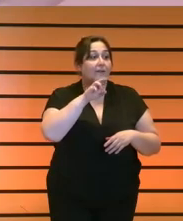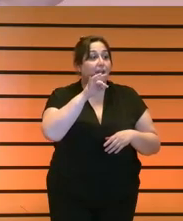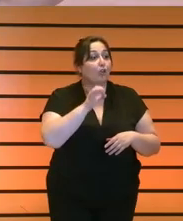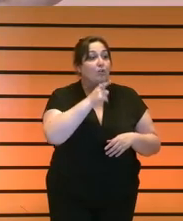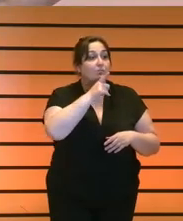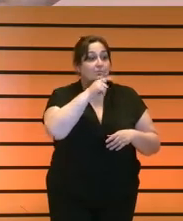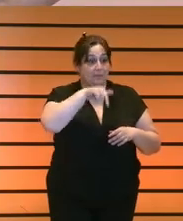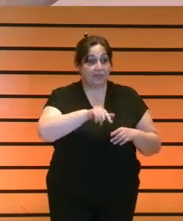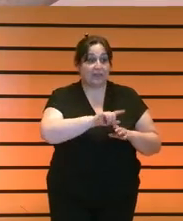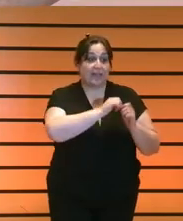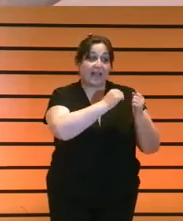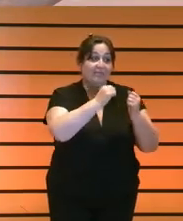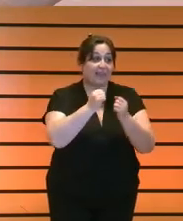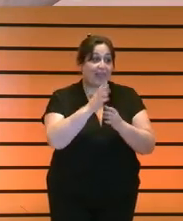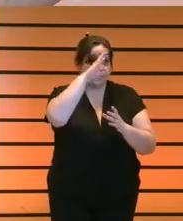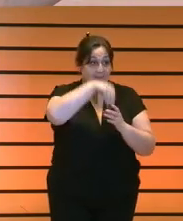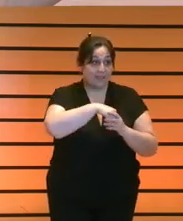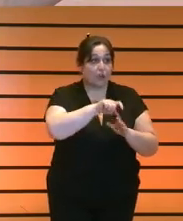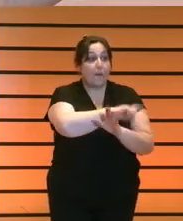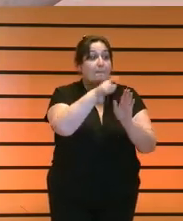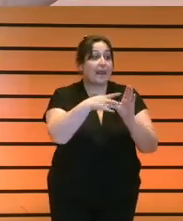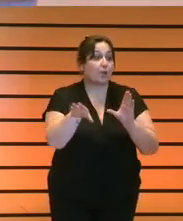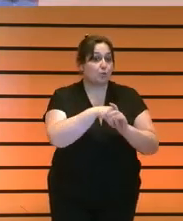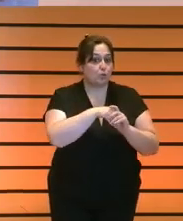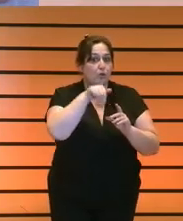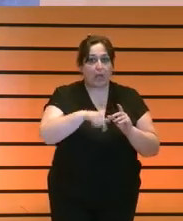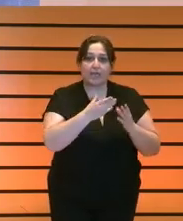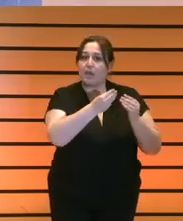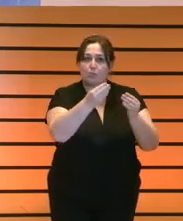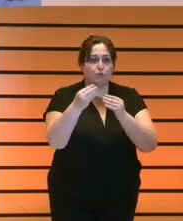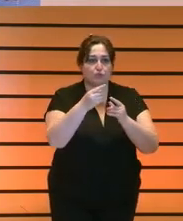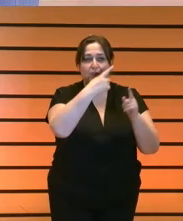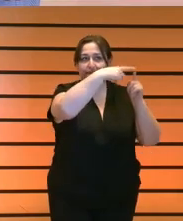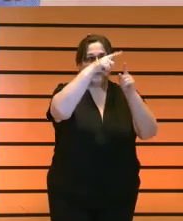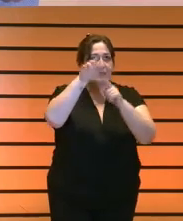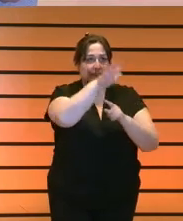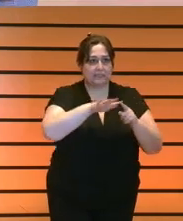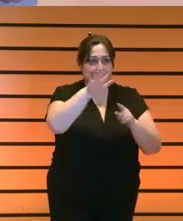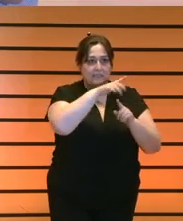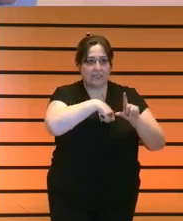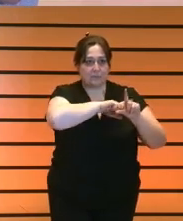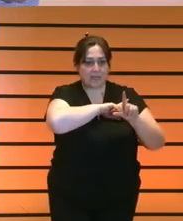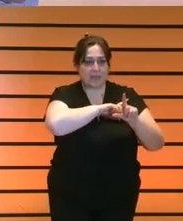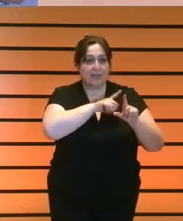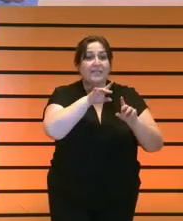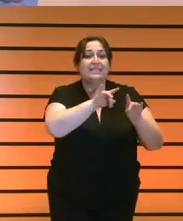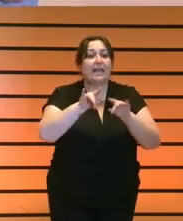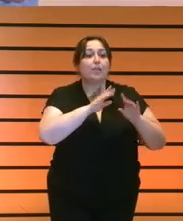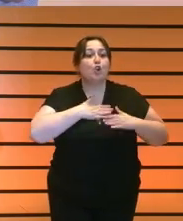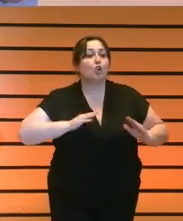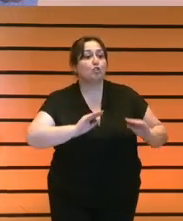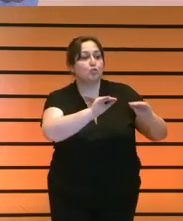entidad de Plena, y bueno, pues aquí hay muchas de todos los lugares de España, tiene un impacto en su territorio